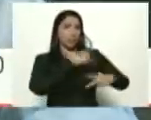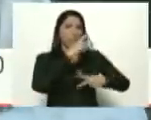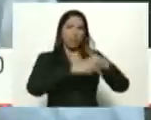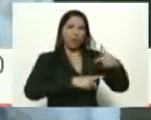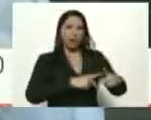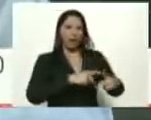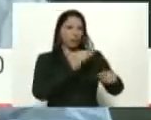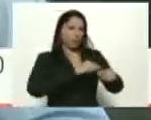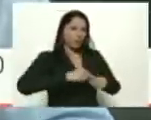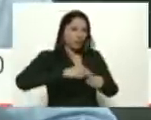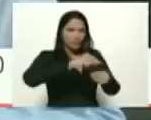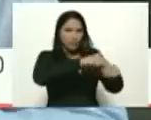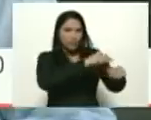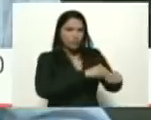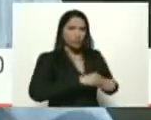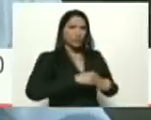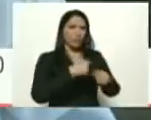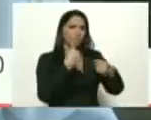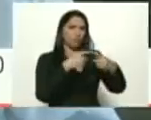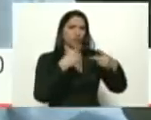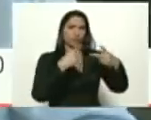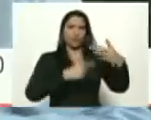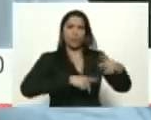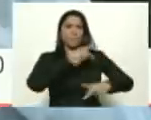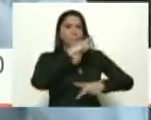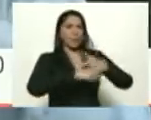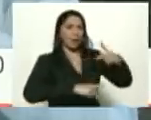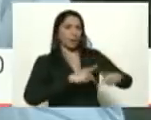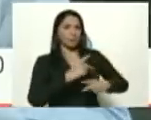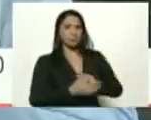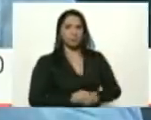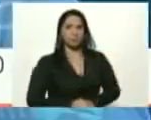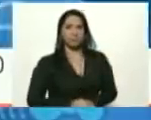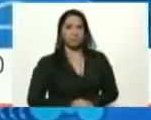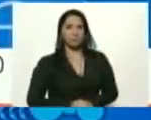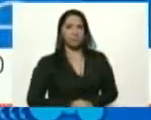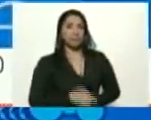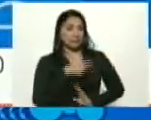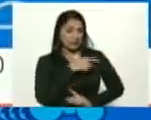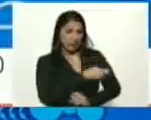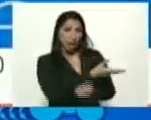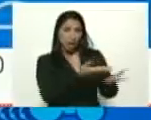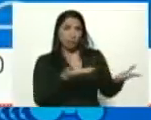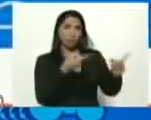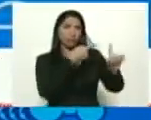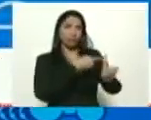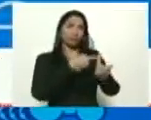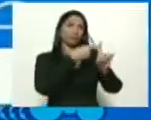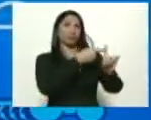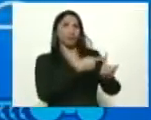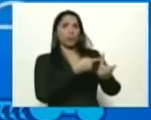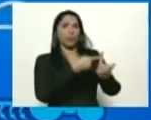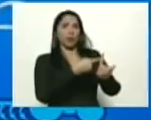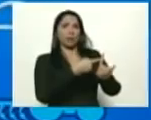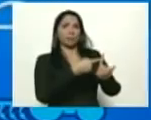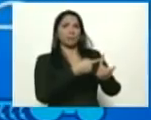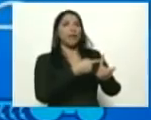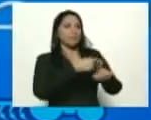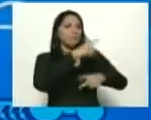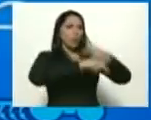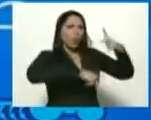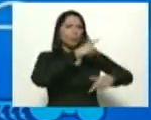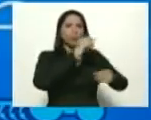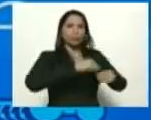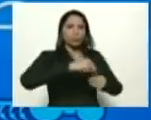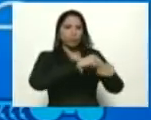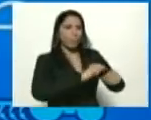para el plan de agricultura urbana, para el plan de los pequeños productores, que son los que realmente suman a menos costo posible la producción. Y